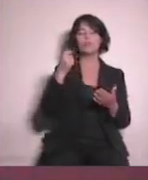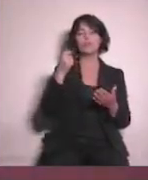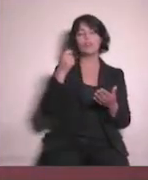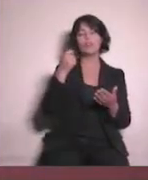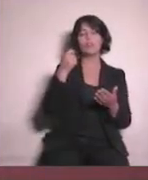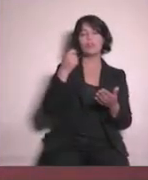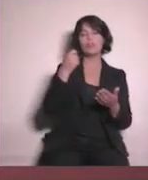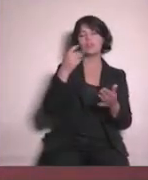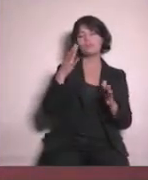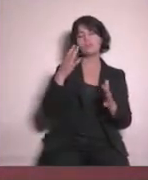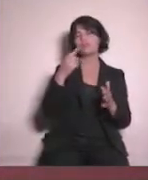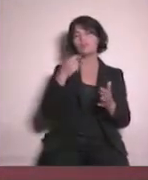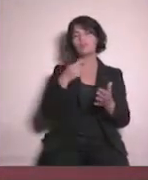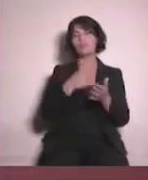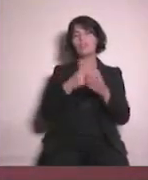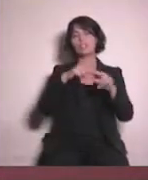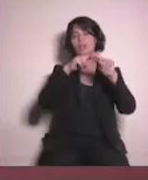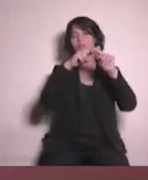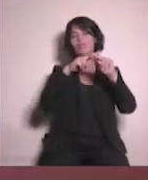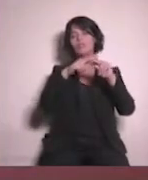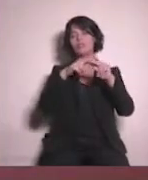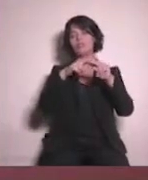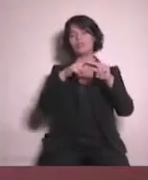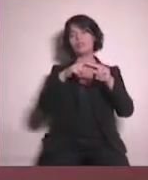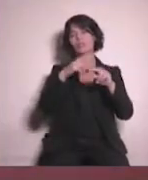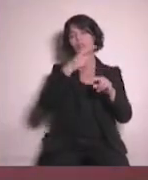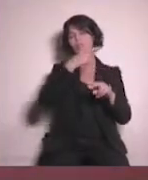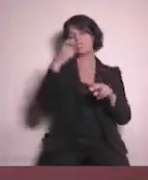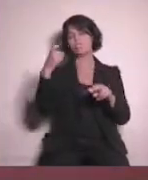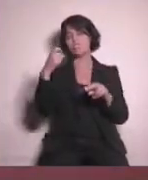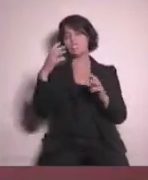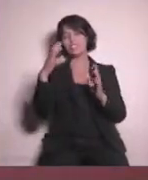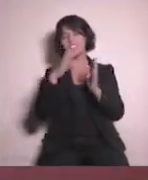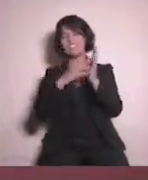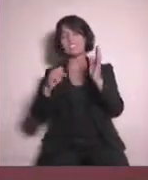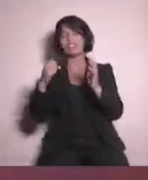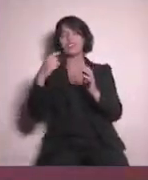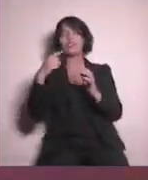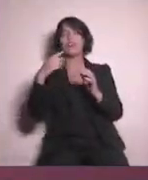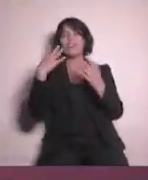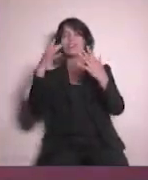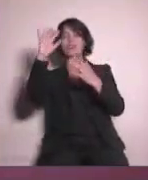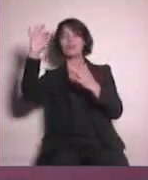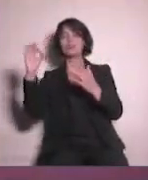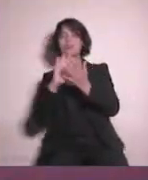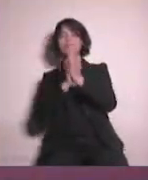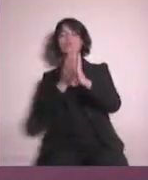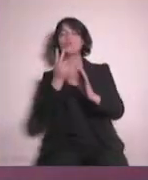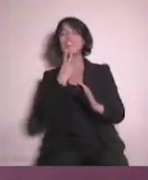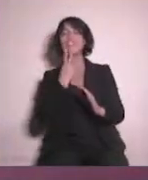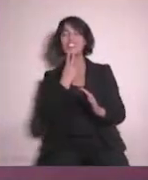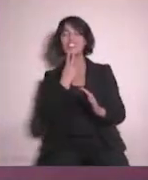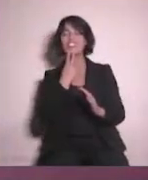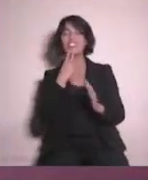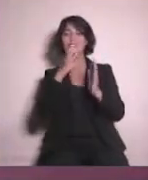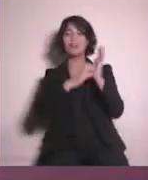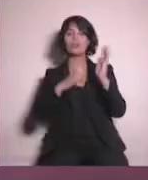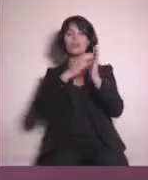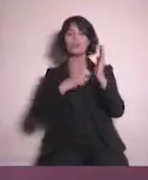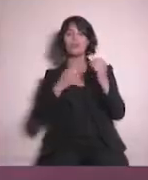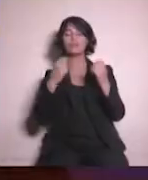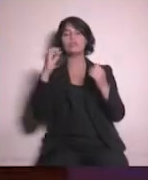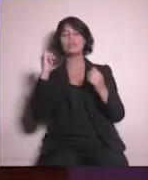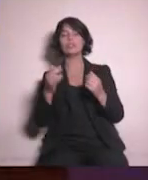fondo vale 100. ¿Por qué? Porque si yo tengo 100 y le saco 10% durante toda la vida, siempre recibo